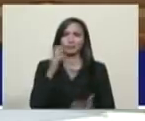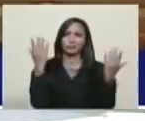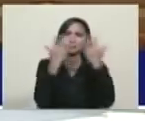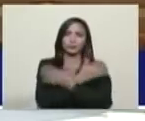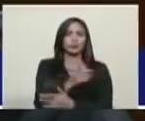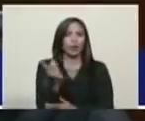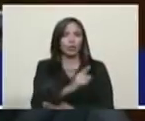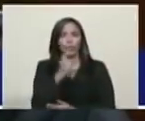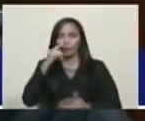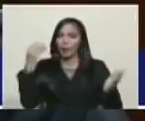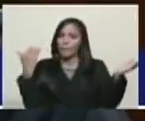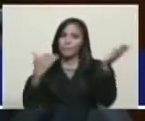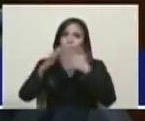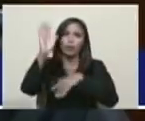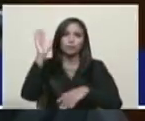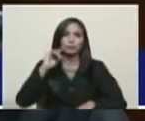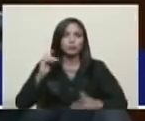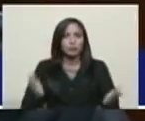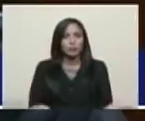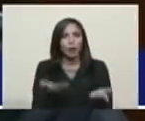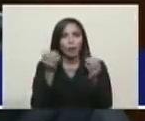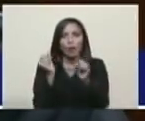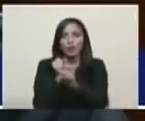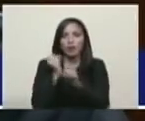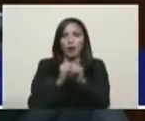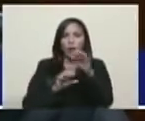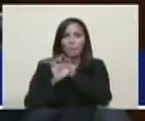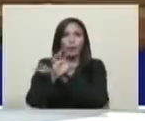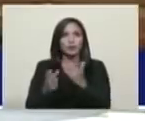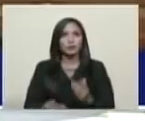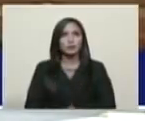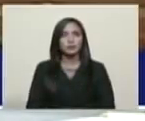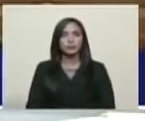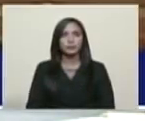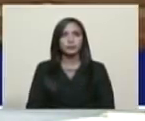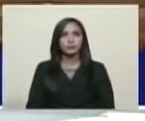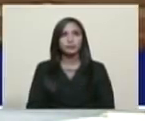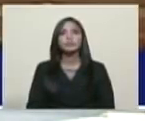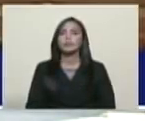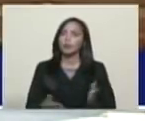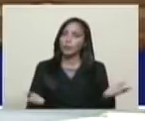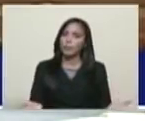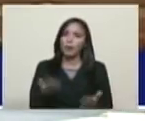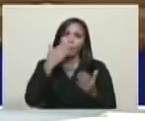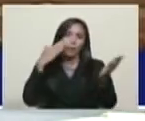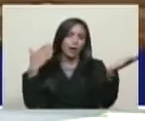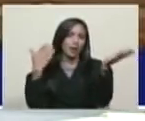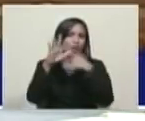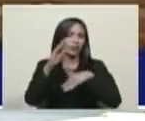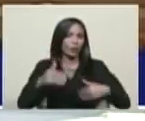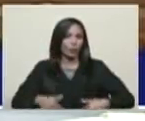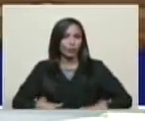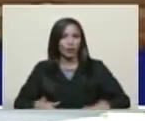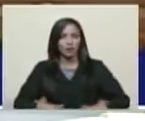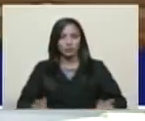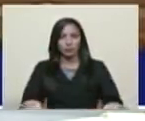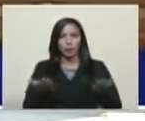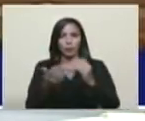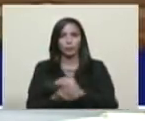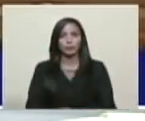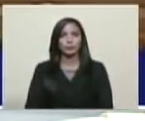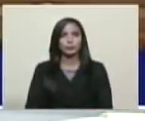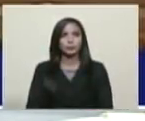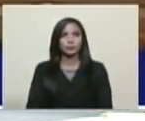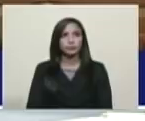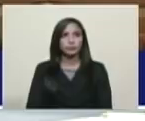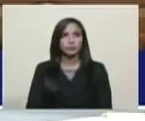adelante a cultivar la patria, como dice usted en su programa. Siga para adelante con mucha fuerza, compañero. Wilmar Castro